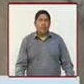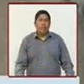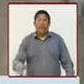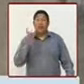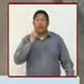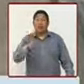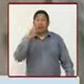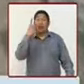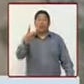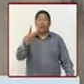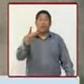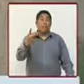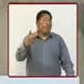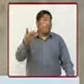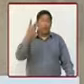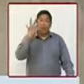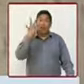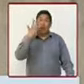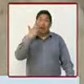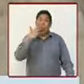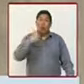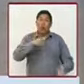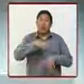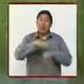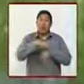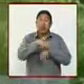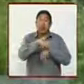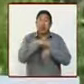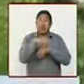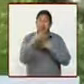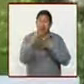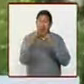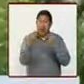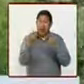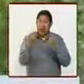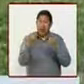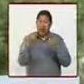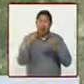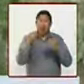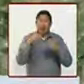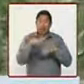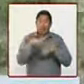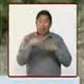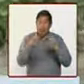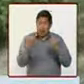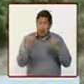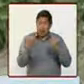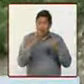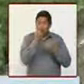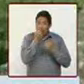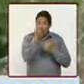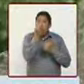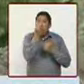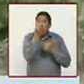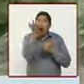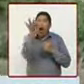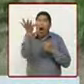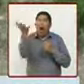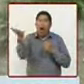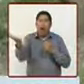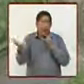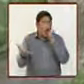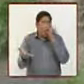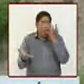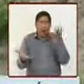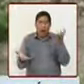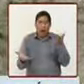Y ustedes observan que el color de la tierra nos permite concluir que el suelo está húmedo. ¿Existirá